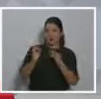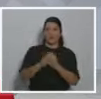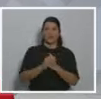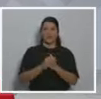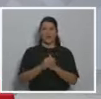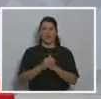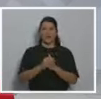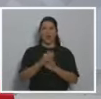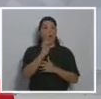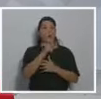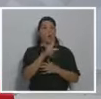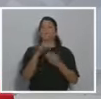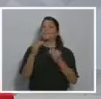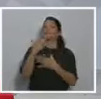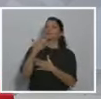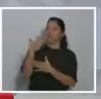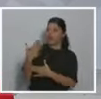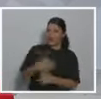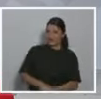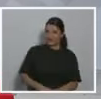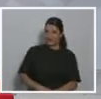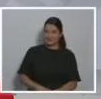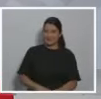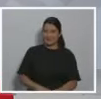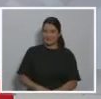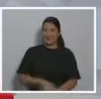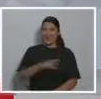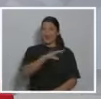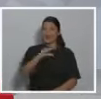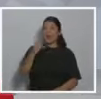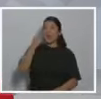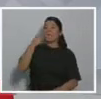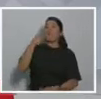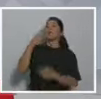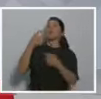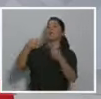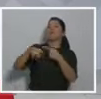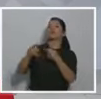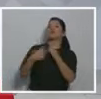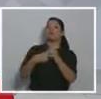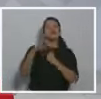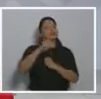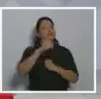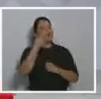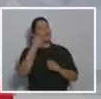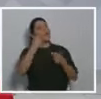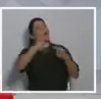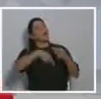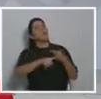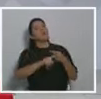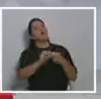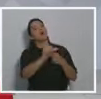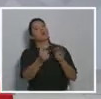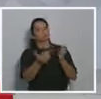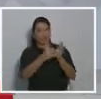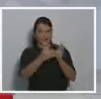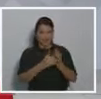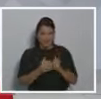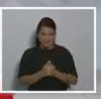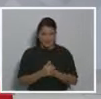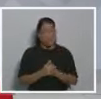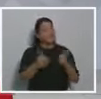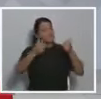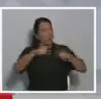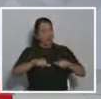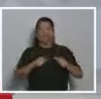sí, entonces, muchísimas gracias. Y los veremos la próxima. Nos veremos la próxima. Me parece muy bien, don Fabio. Aquí usted y